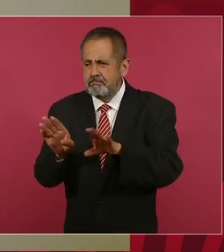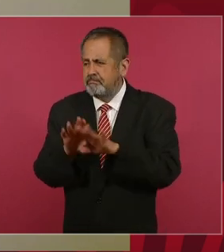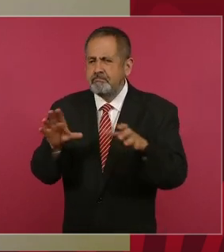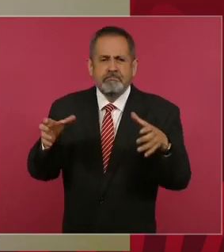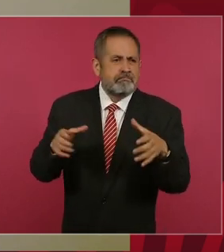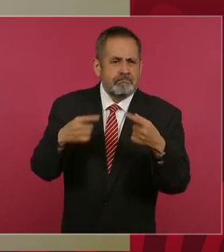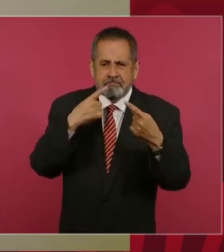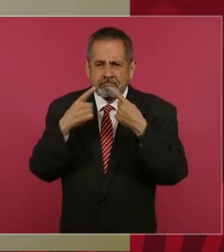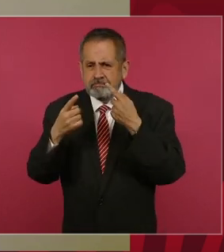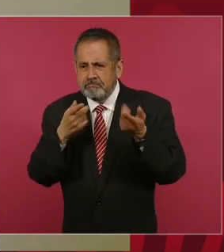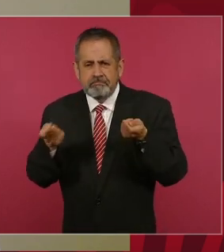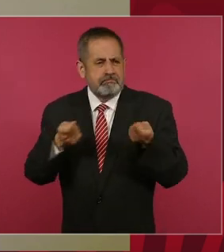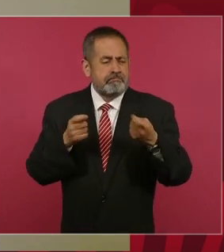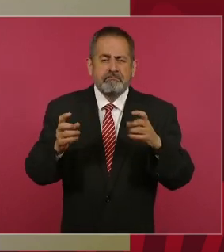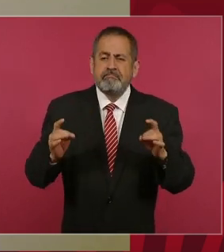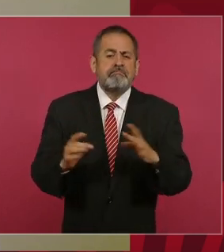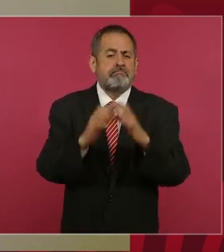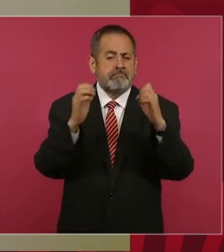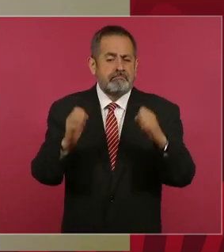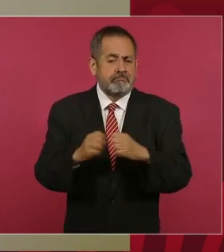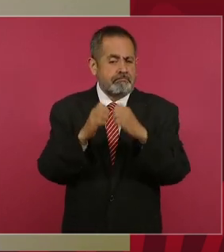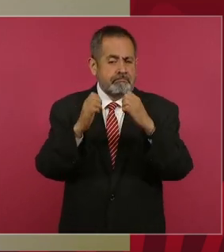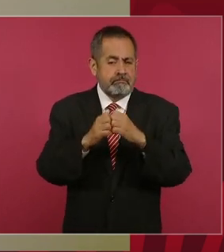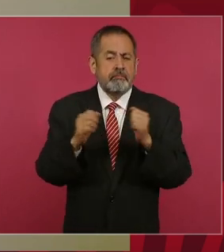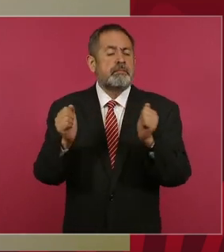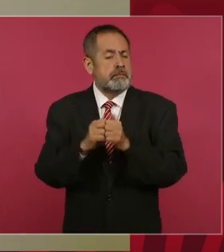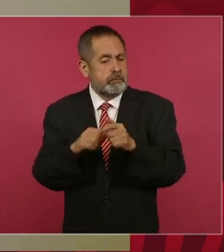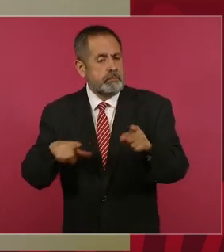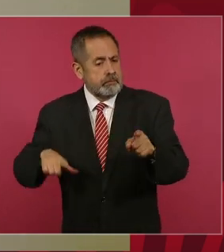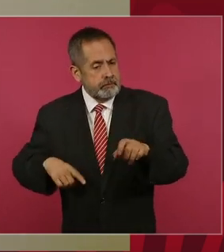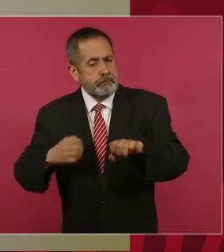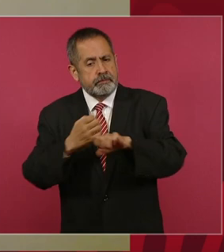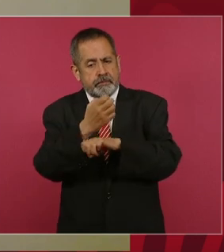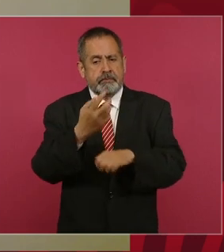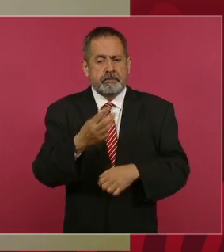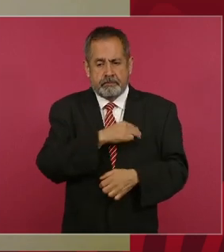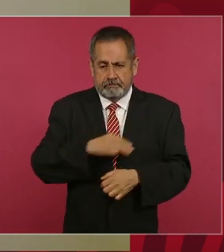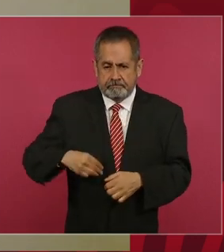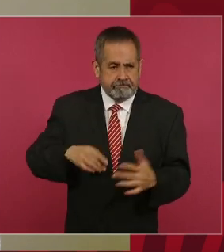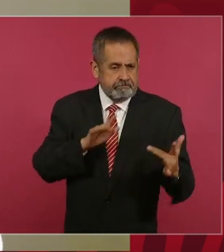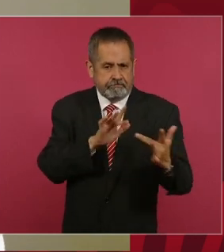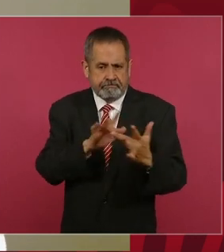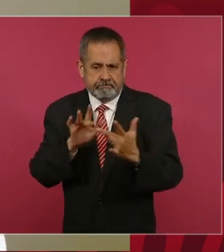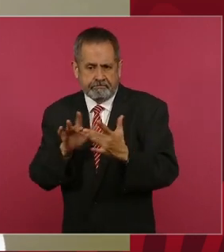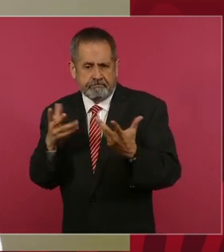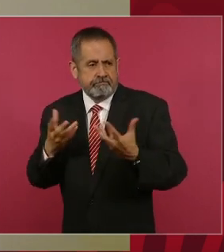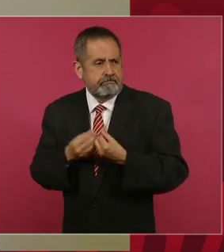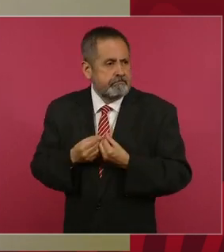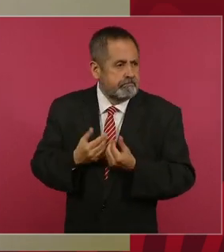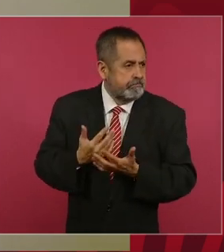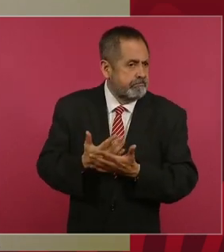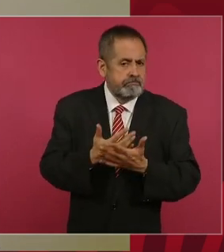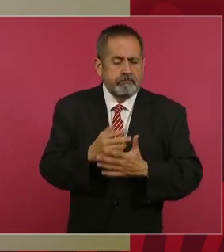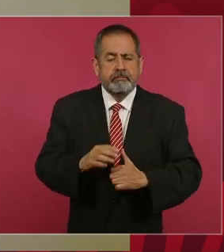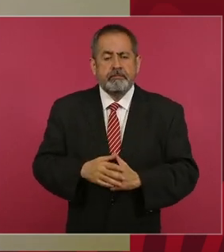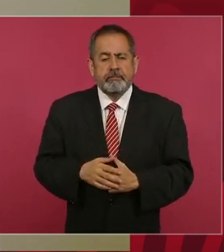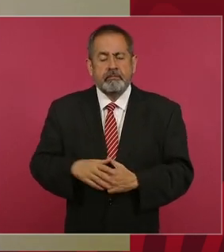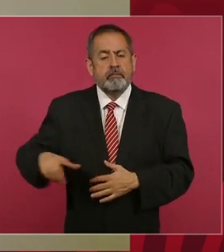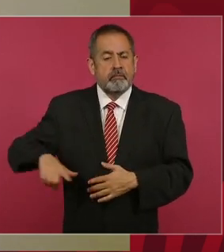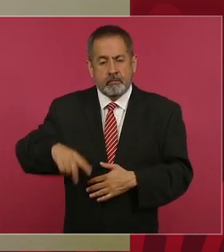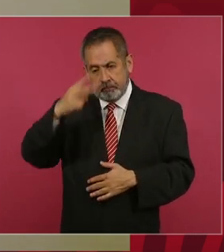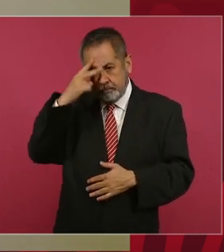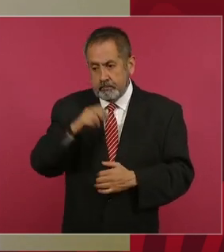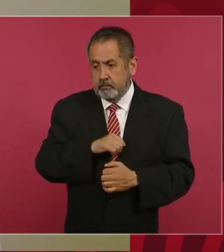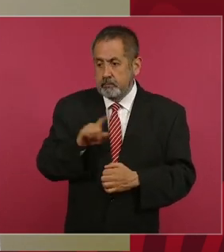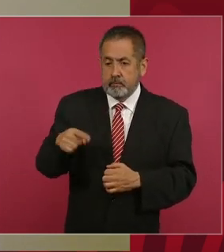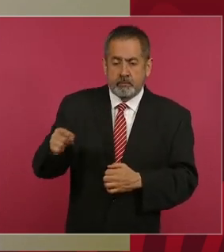manera conjunta con los gobiernos de los estados y de los municipios. El Gobierno de México, a través de la